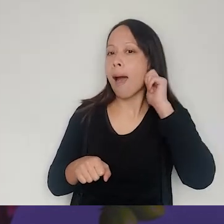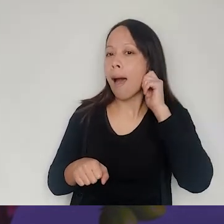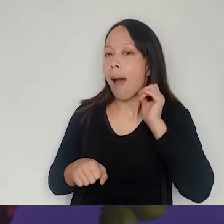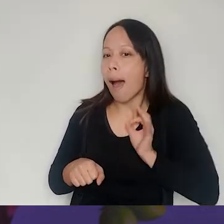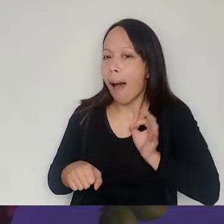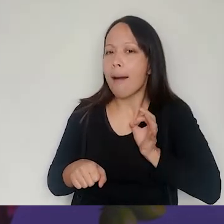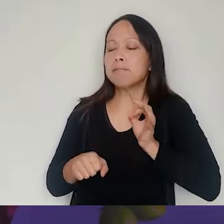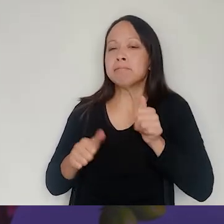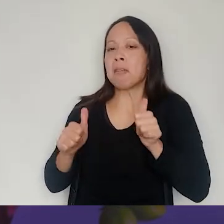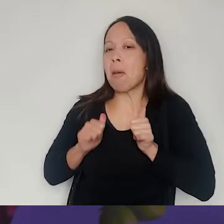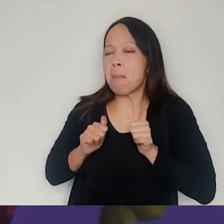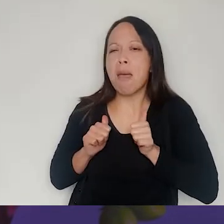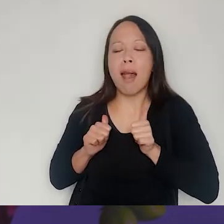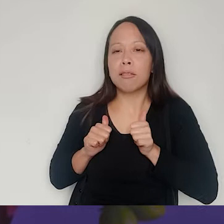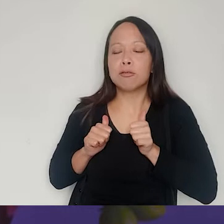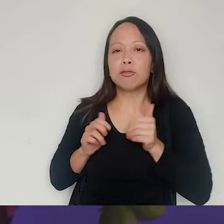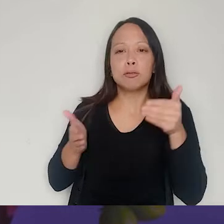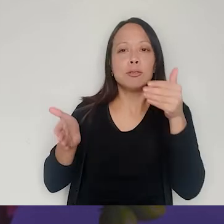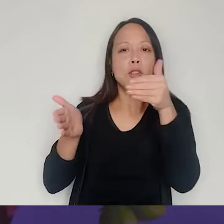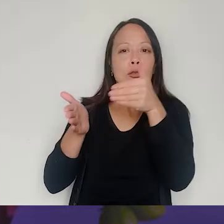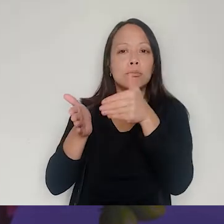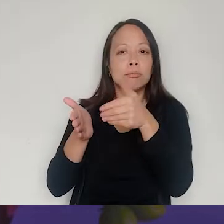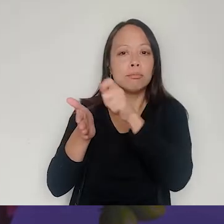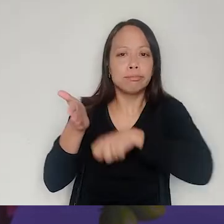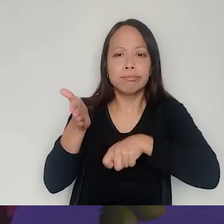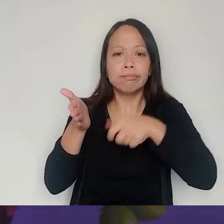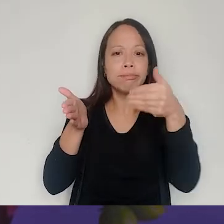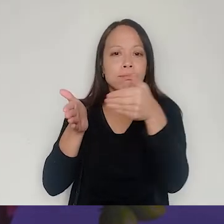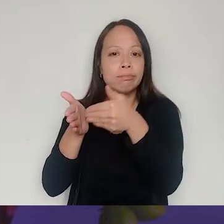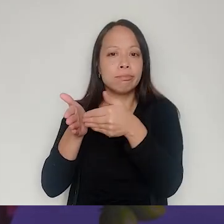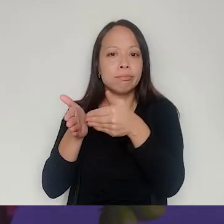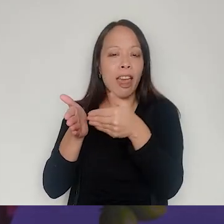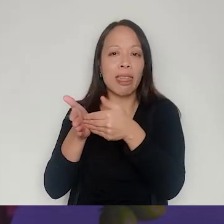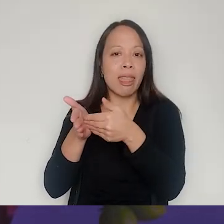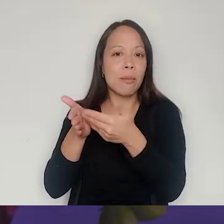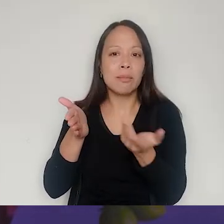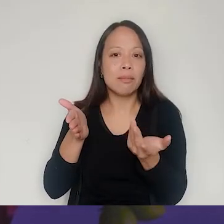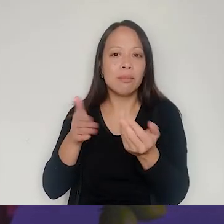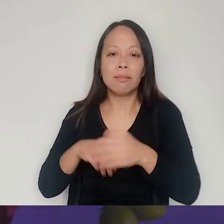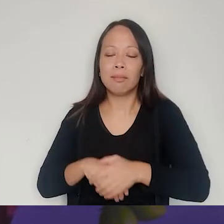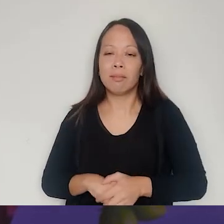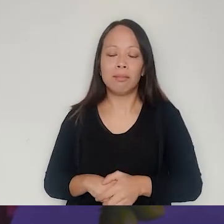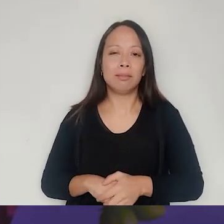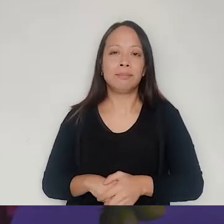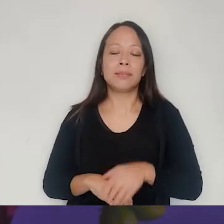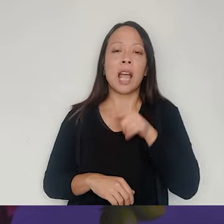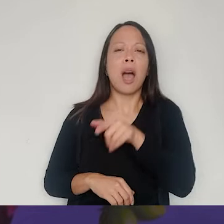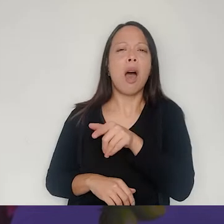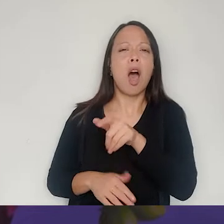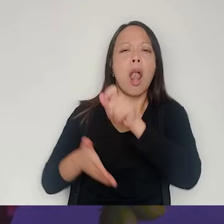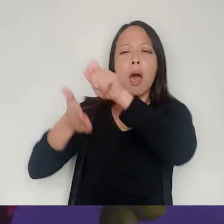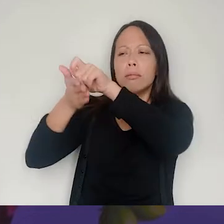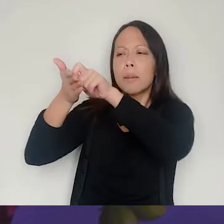que podemos decir que esa percepción se encuentra respaldada por datos clínicos sobre el retraso en